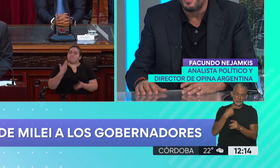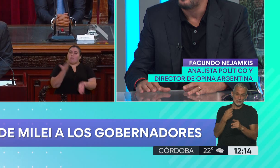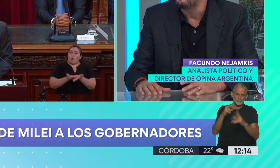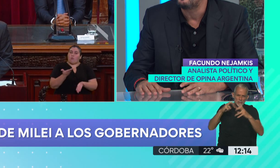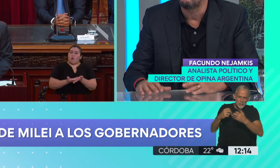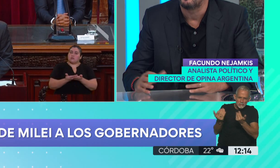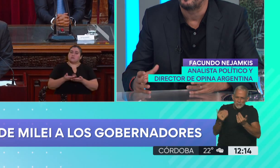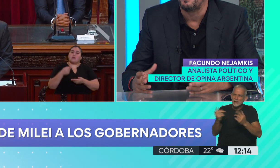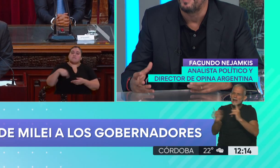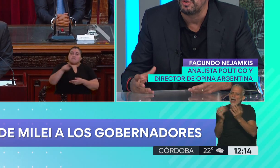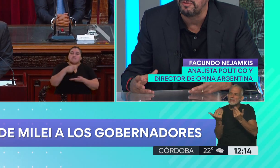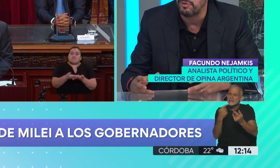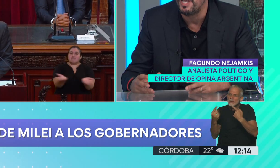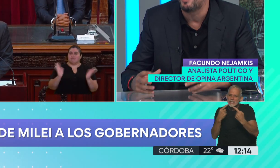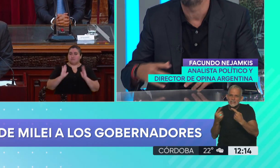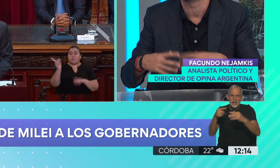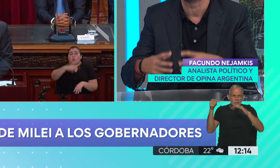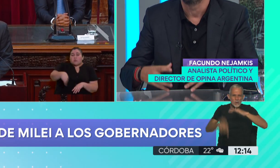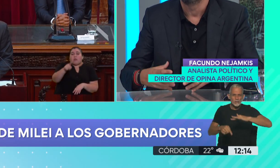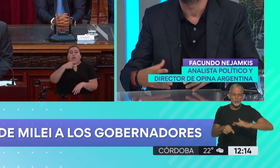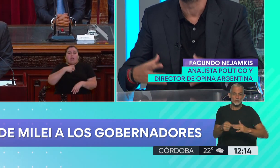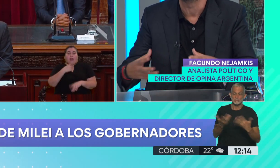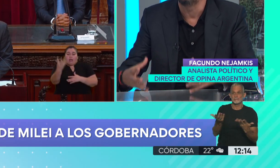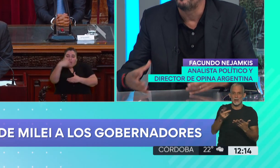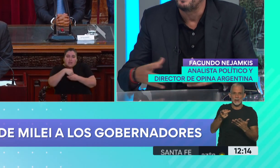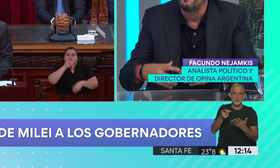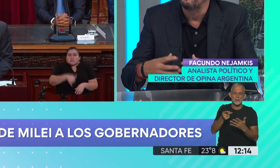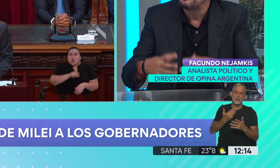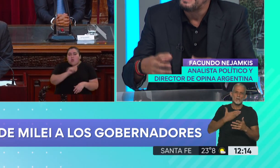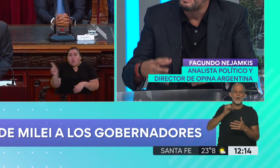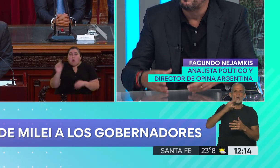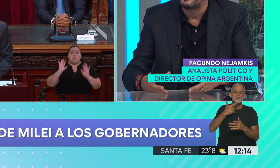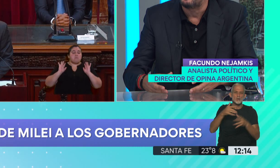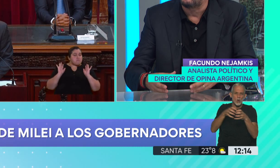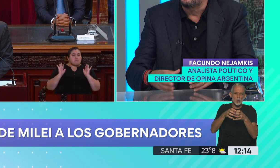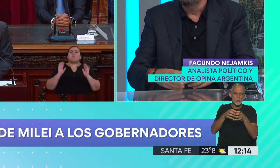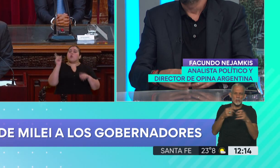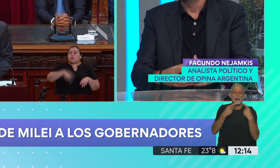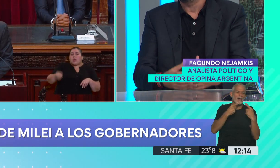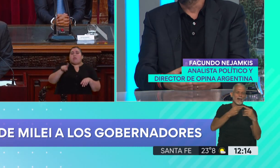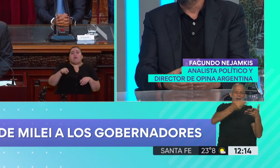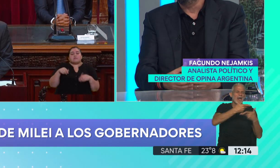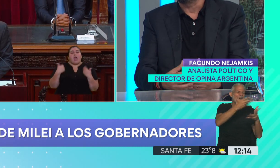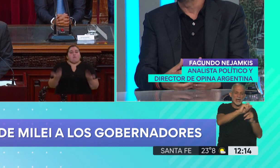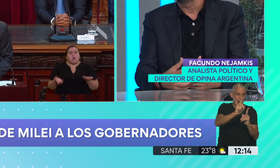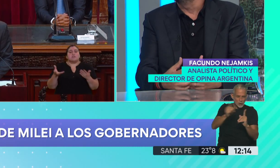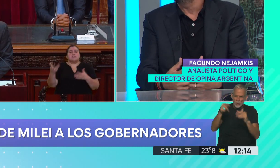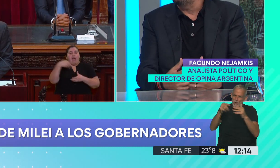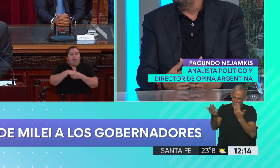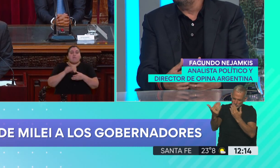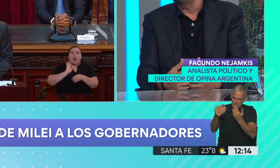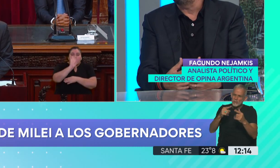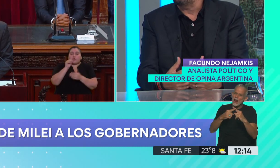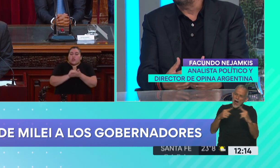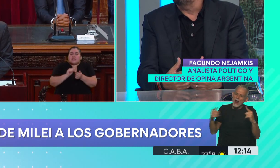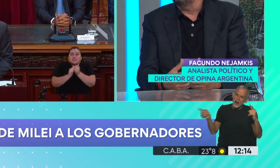de entrevistas de mayor profundidad, los famosos focus group, es decir, cuando uno sale de la encuesta tradicional, la gente recurre mucho